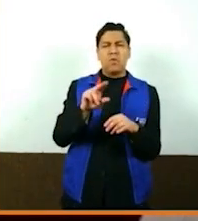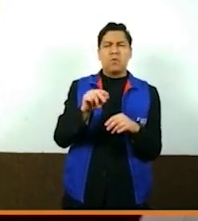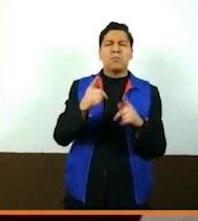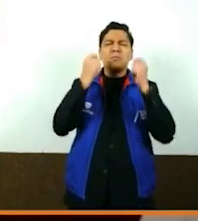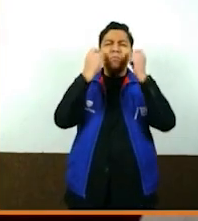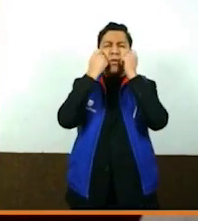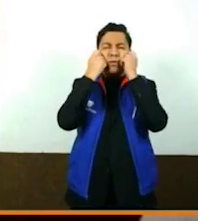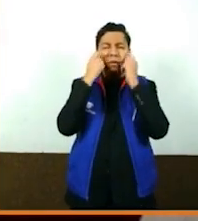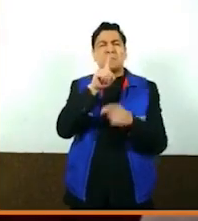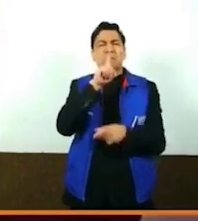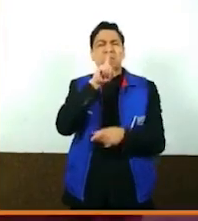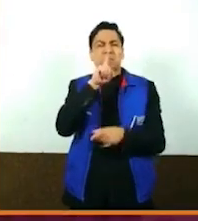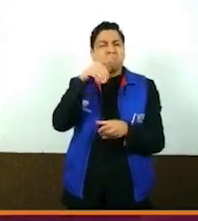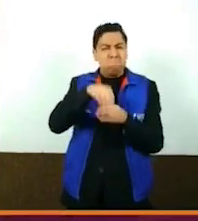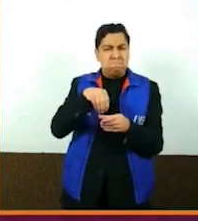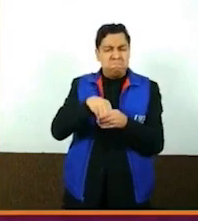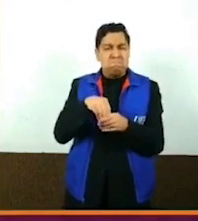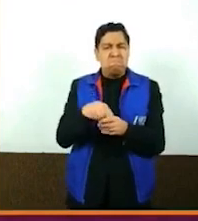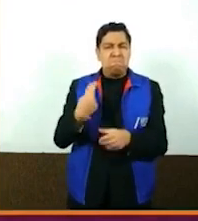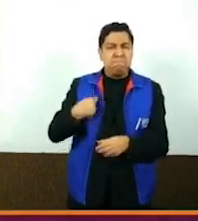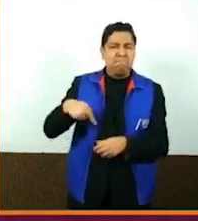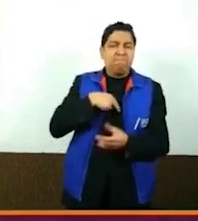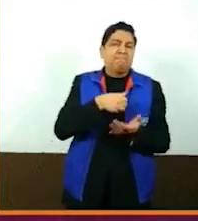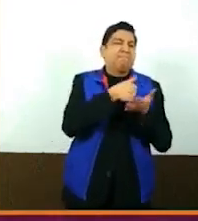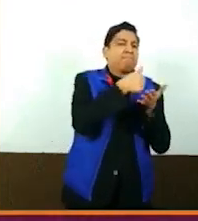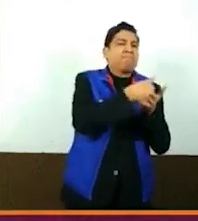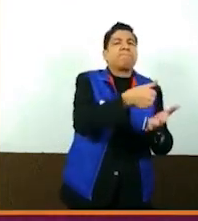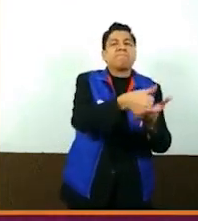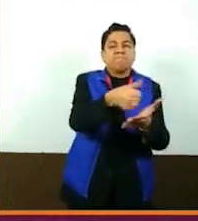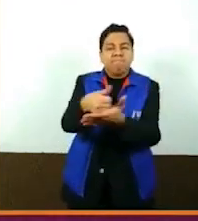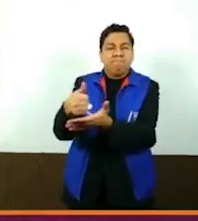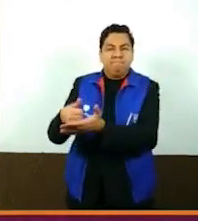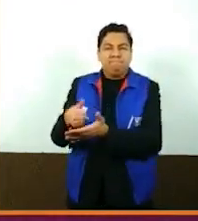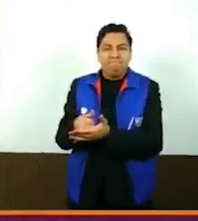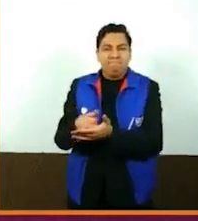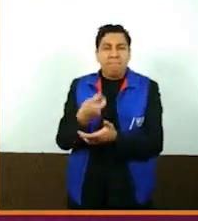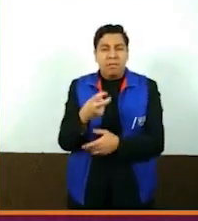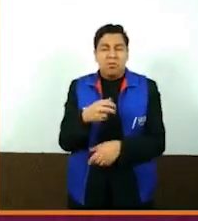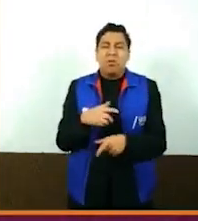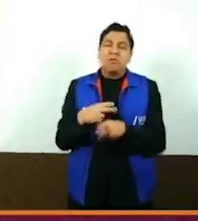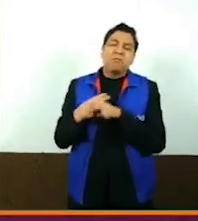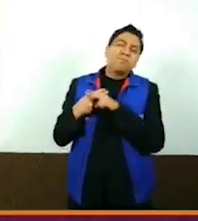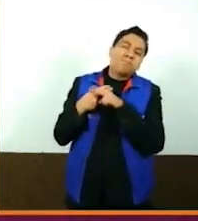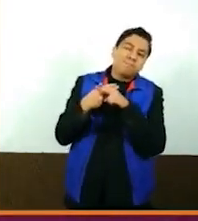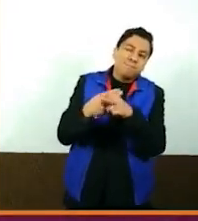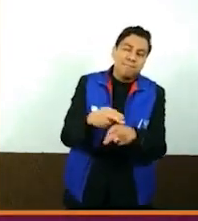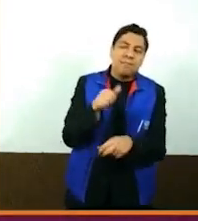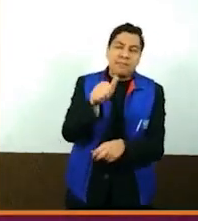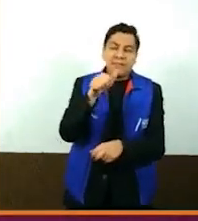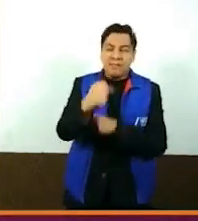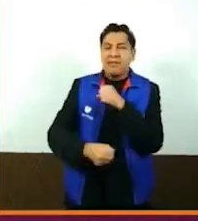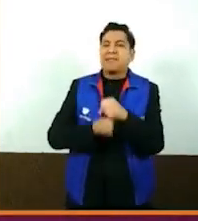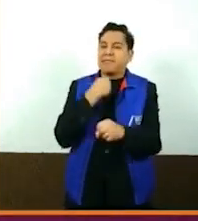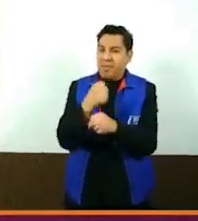nosotros ha significado el gran reto de la responsabilidad social por 16 años.